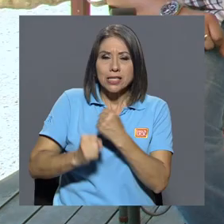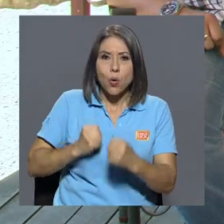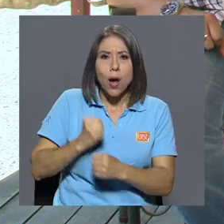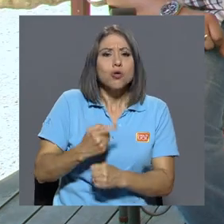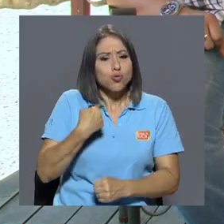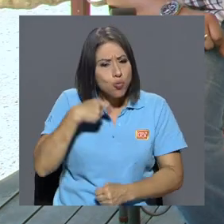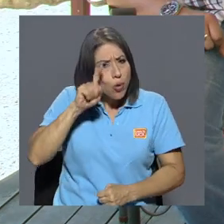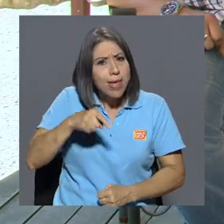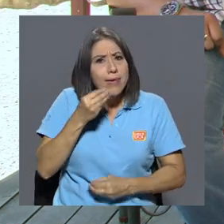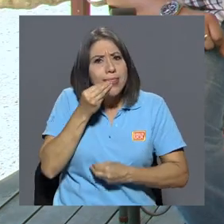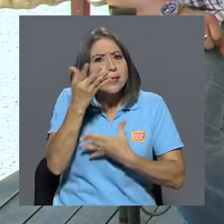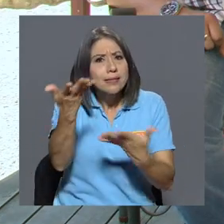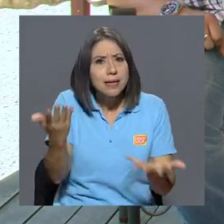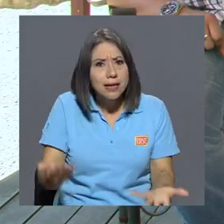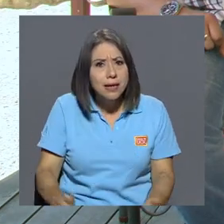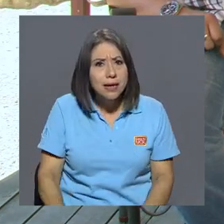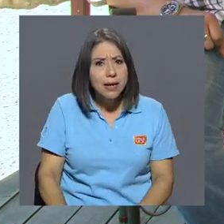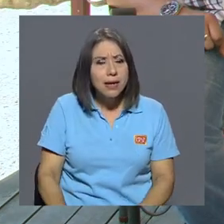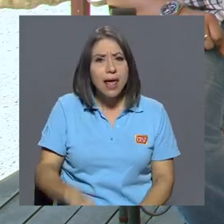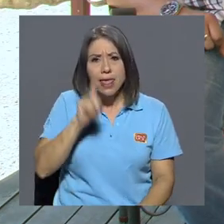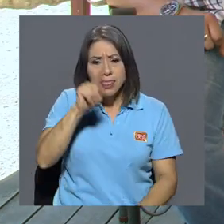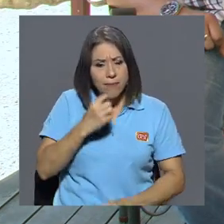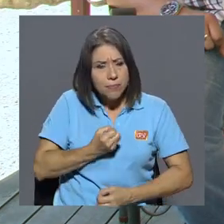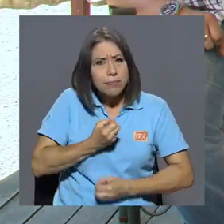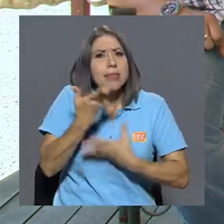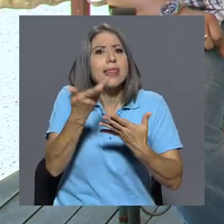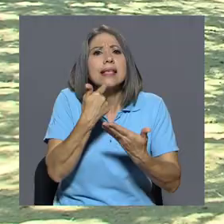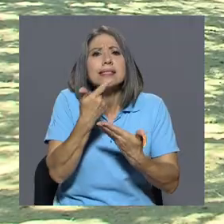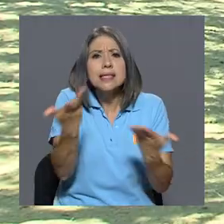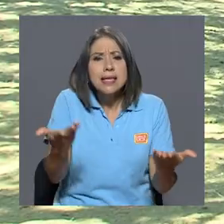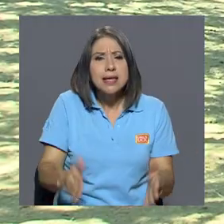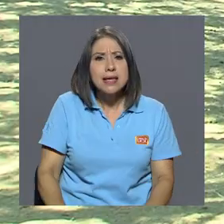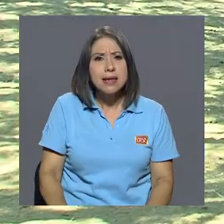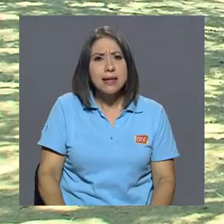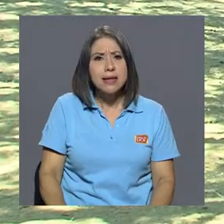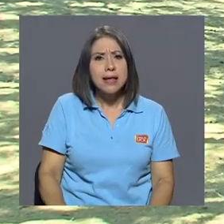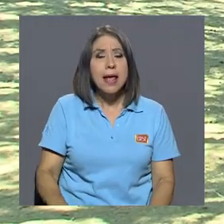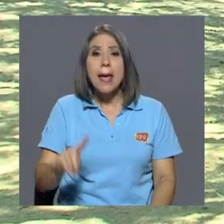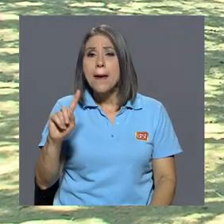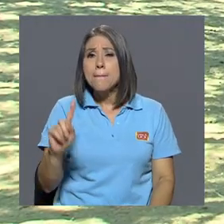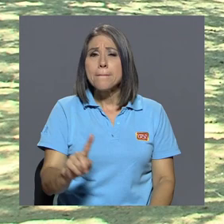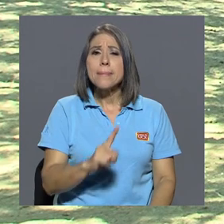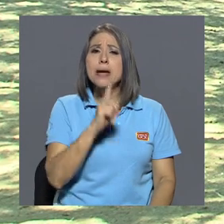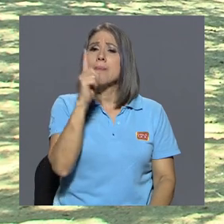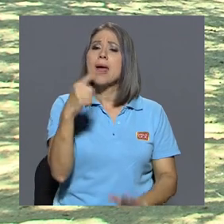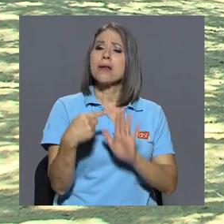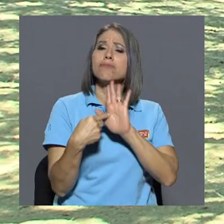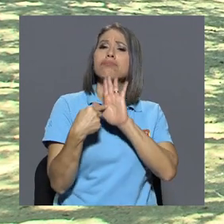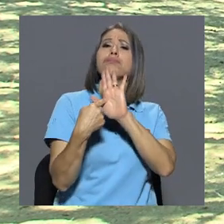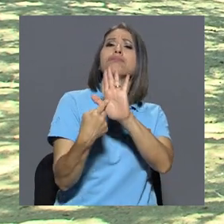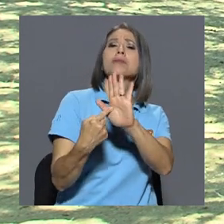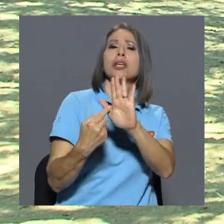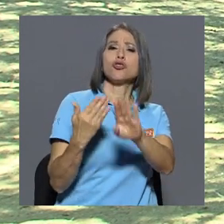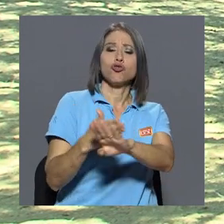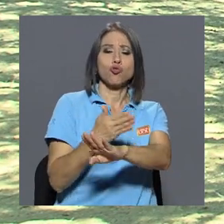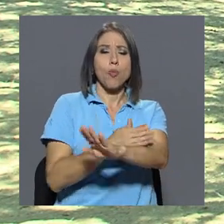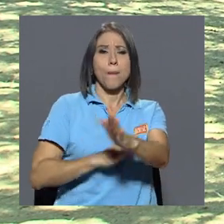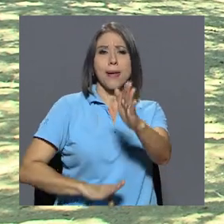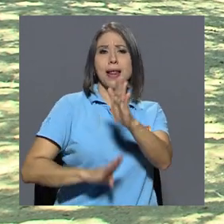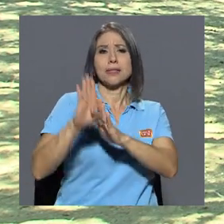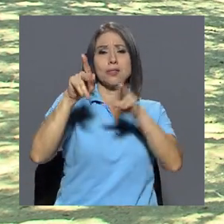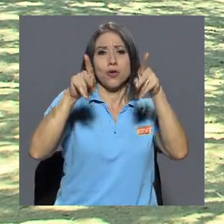decir. Uno tiene que decir. El primer signo de superación del ser humano